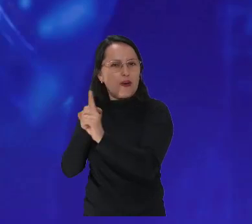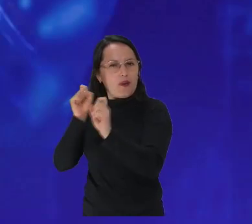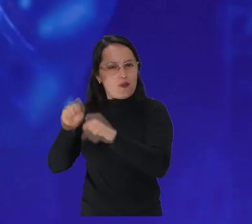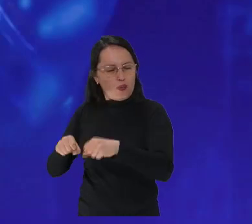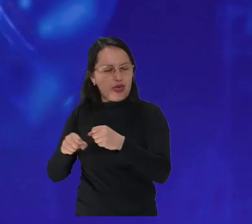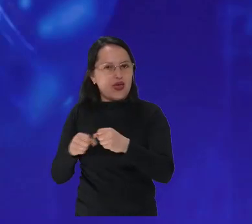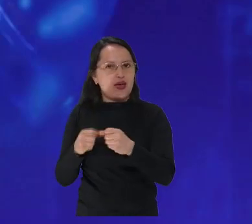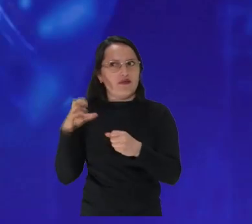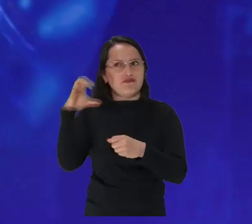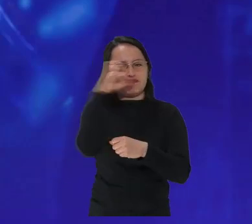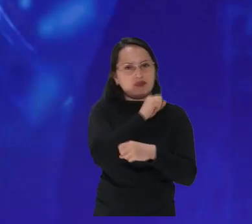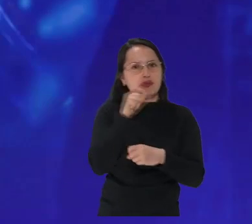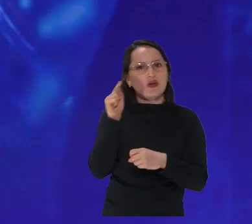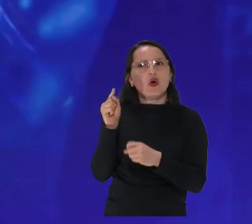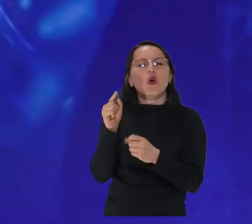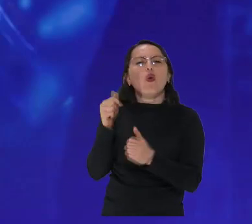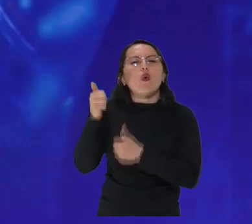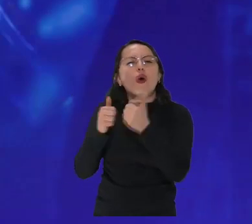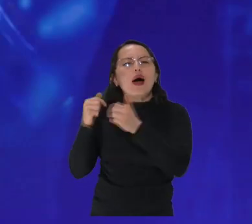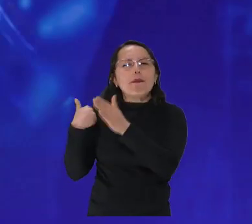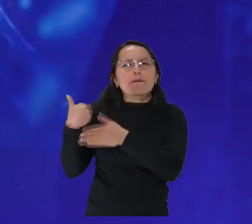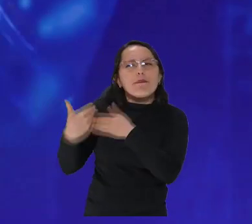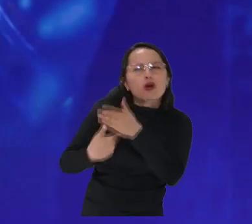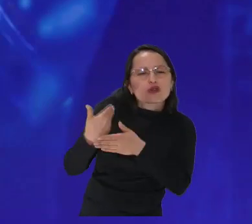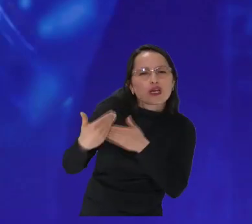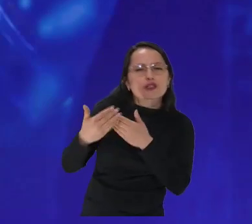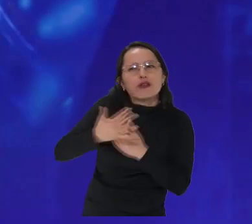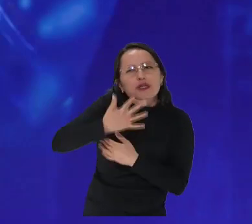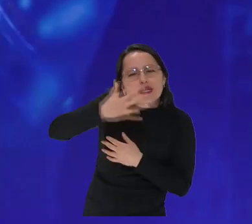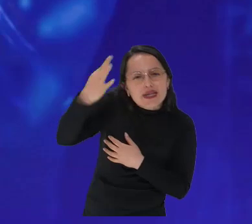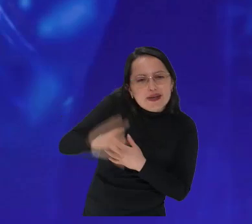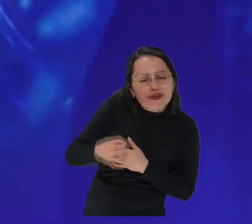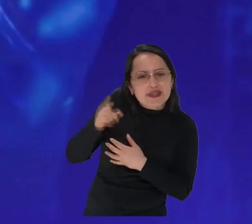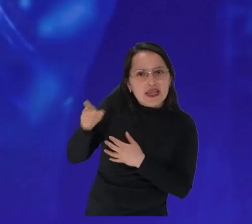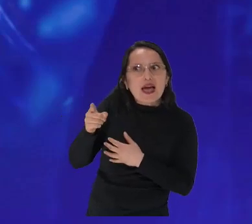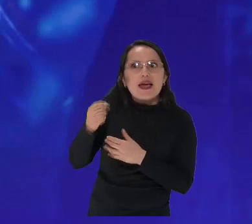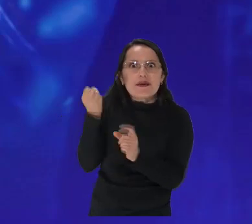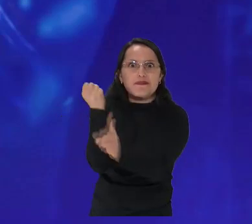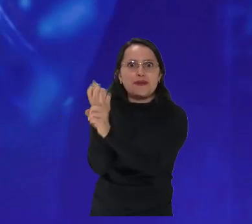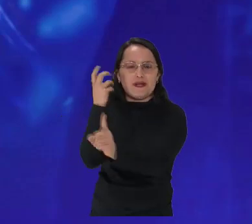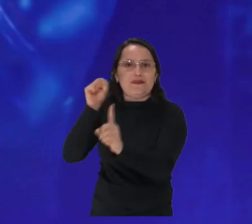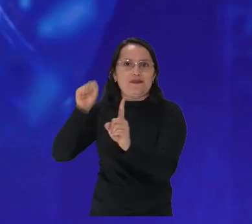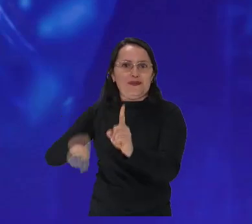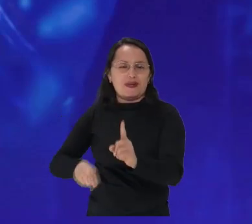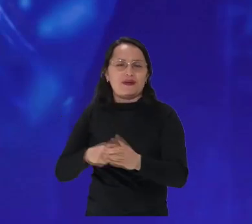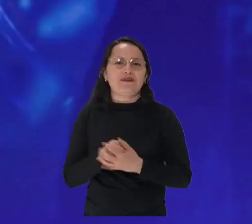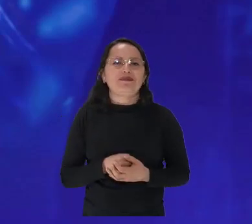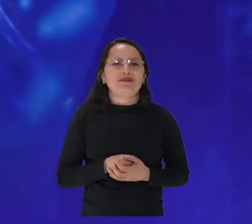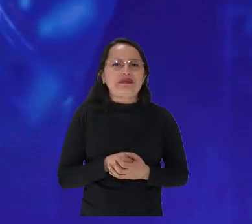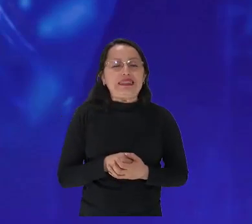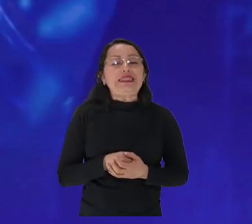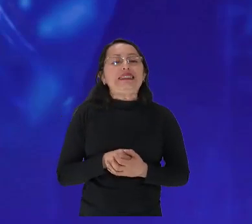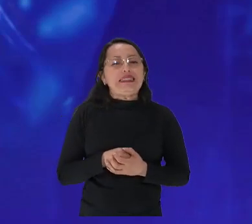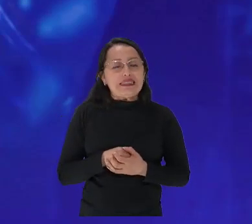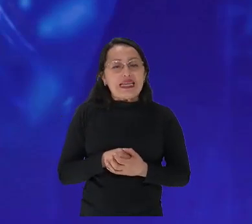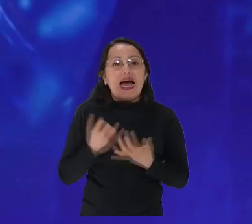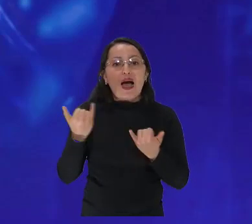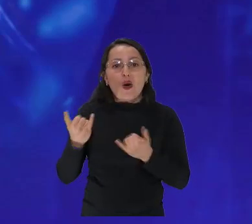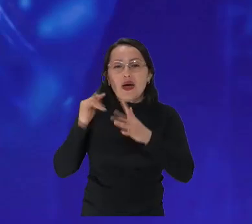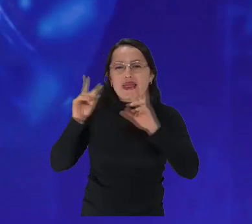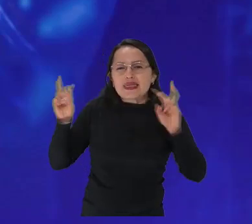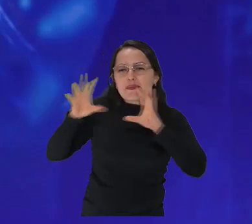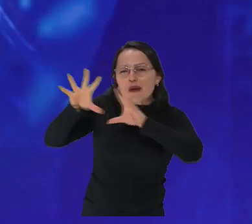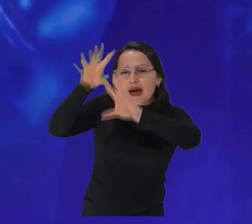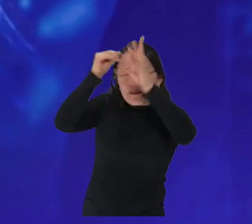darnos cuenta si esos procedimientos y esos procesos realmente tenían un impacto. Hay una cosa muy importante en el aprendizaje